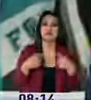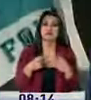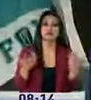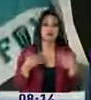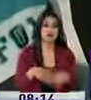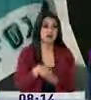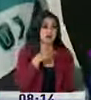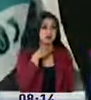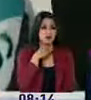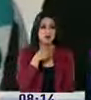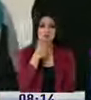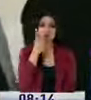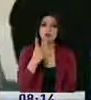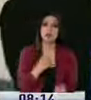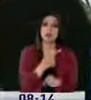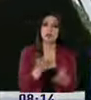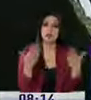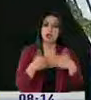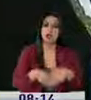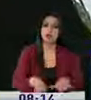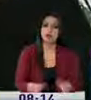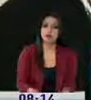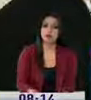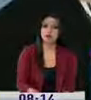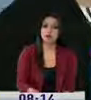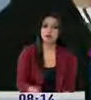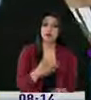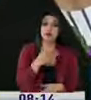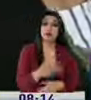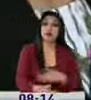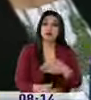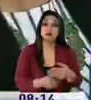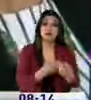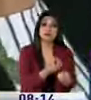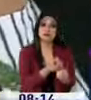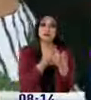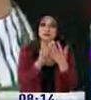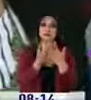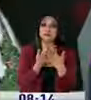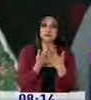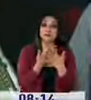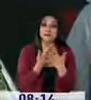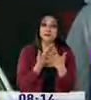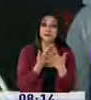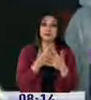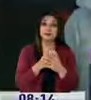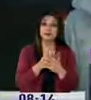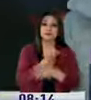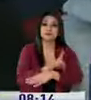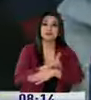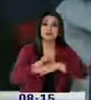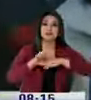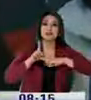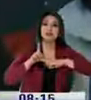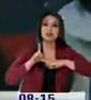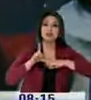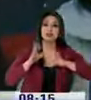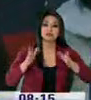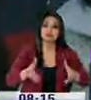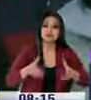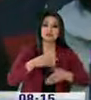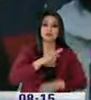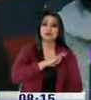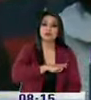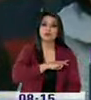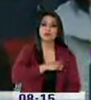poco. Solamente 2 horas e inmediatamente un informe de la directora zonal del municipio dijo